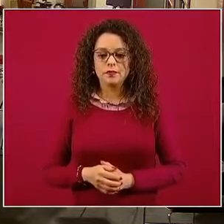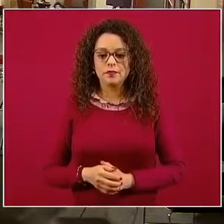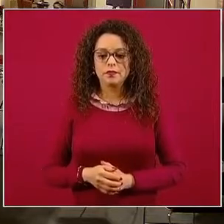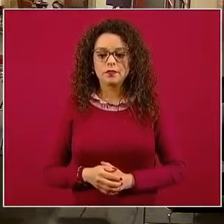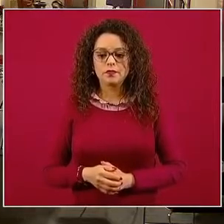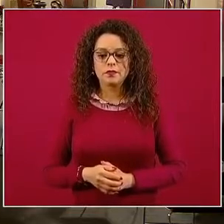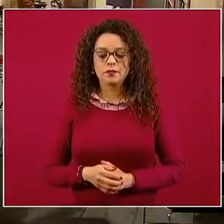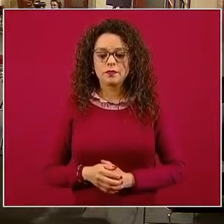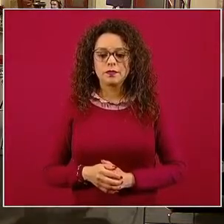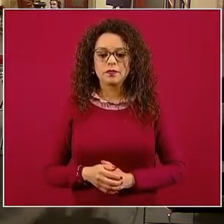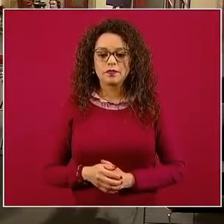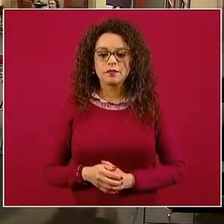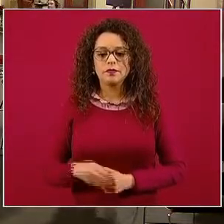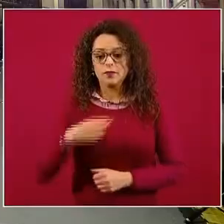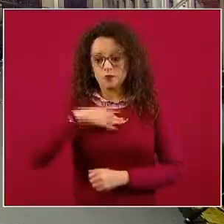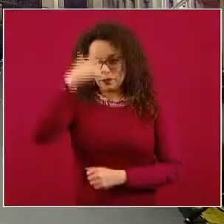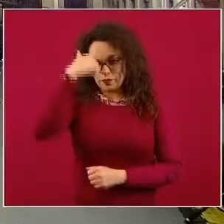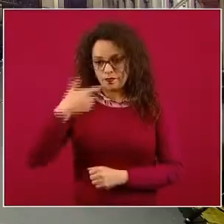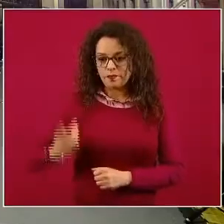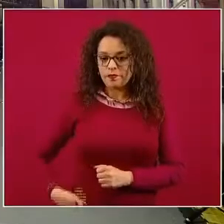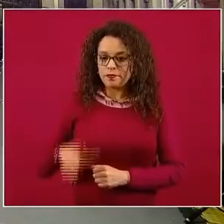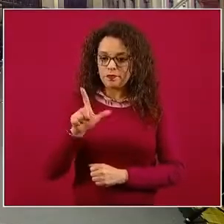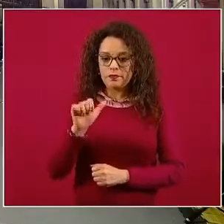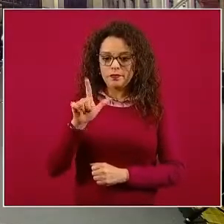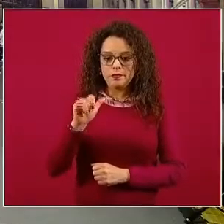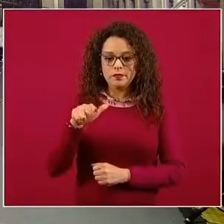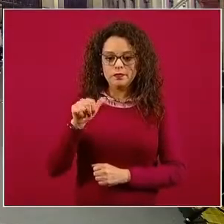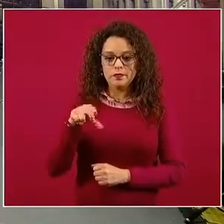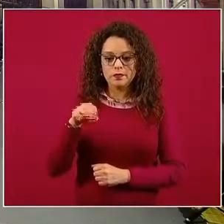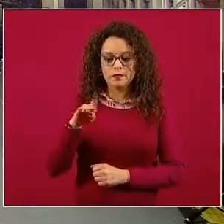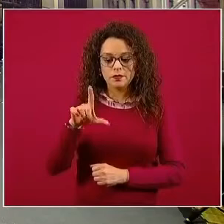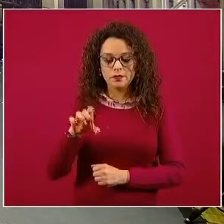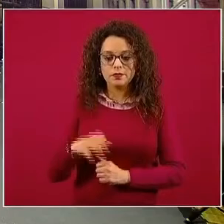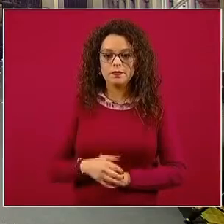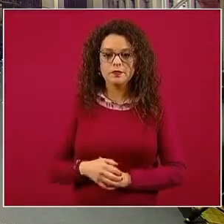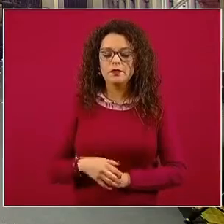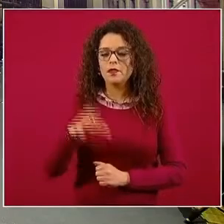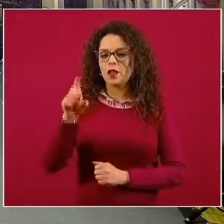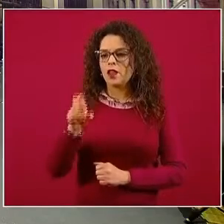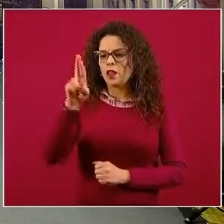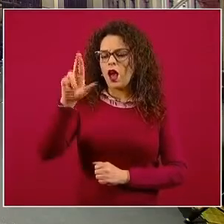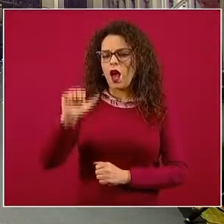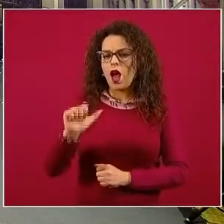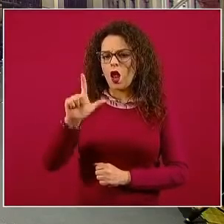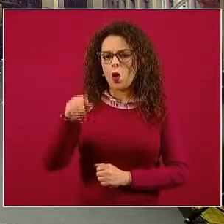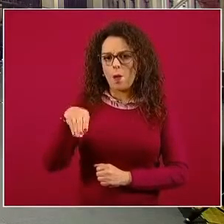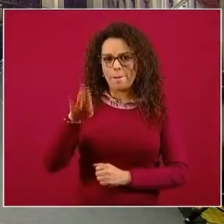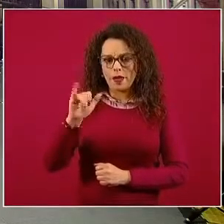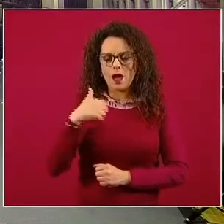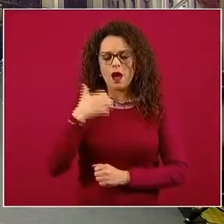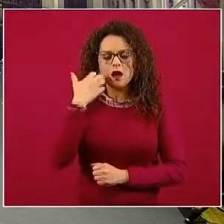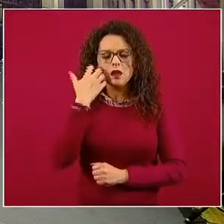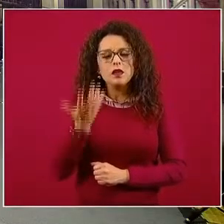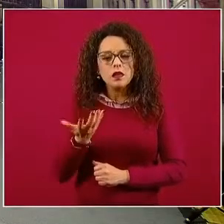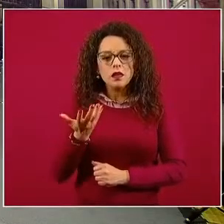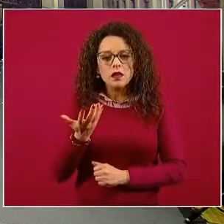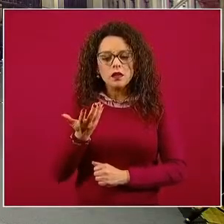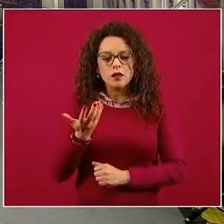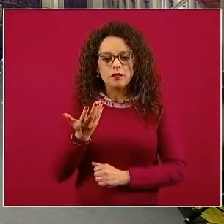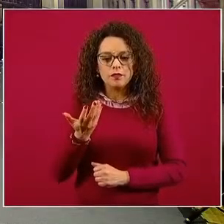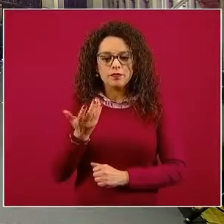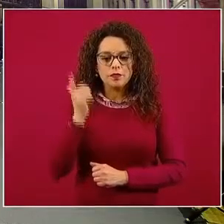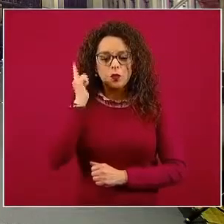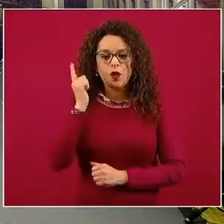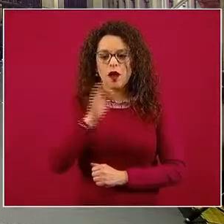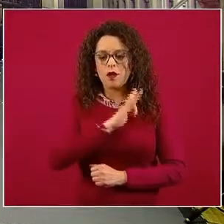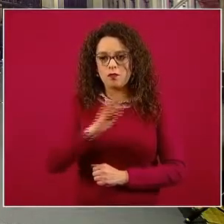Gracias. Buenas noches, Liliana Noble de Pulso Saludable. Doctora Lomía, me gustaría, si nos